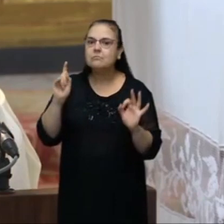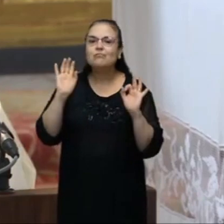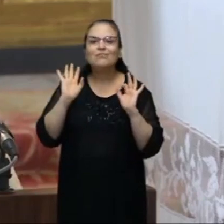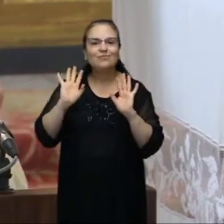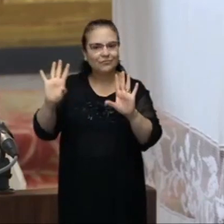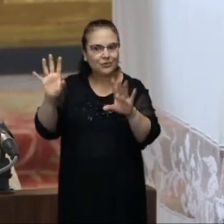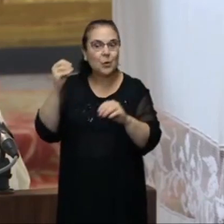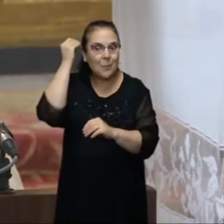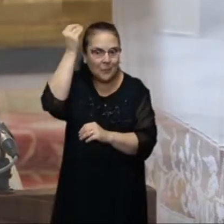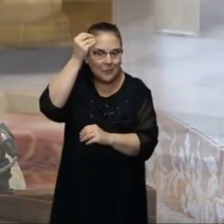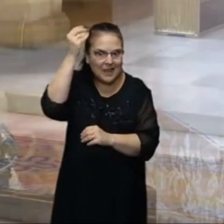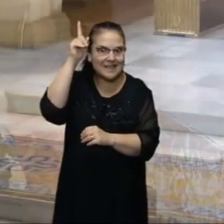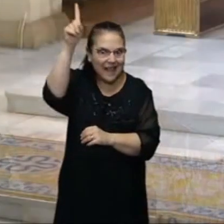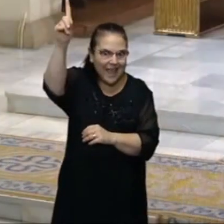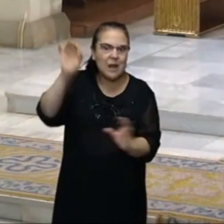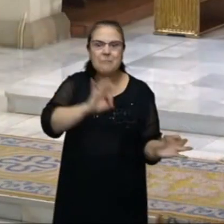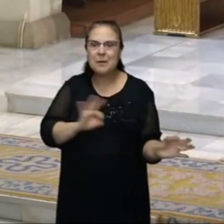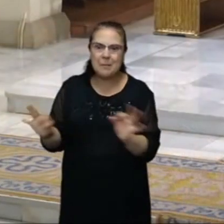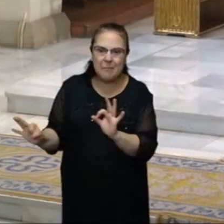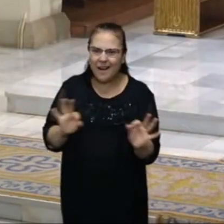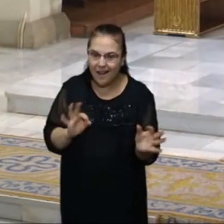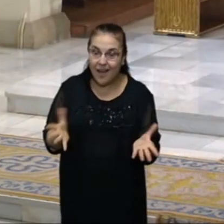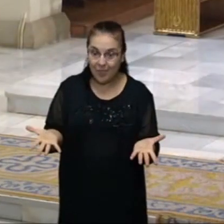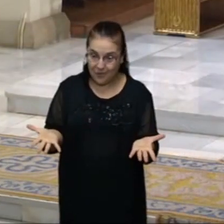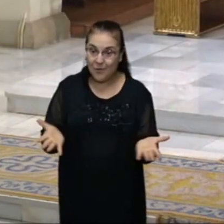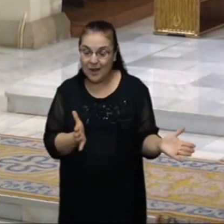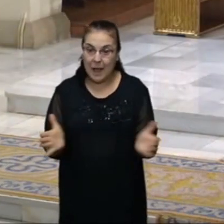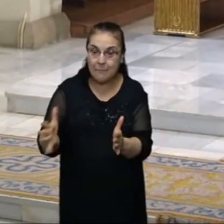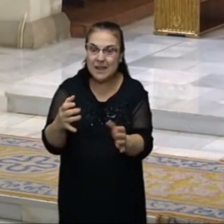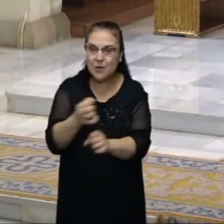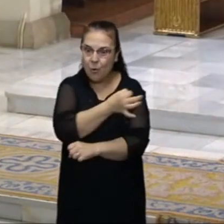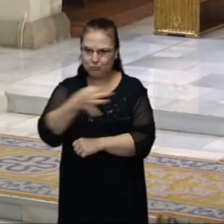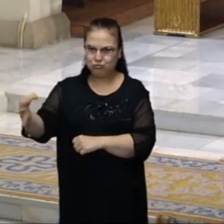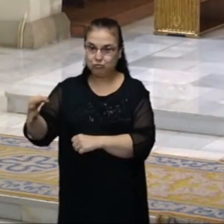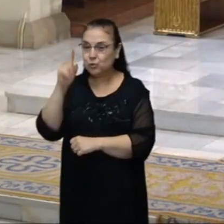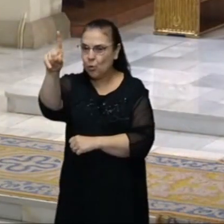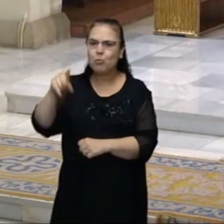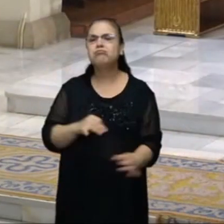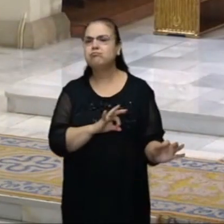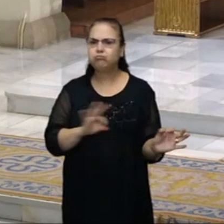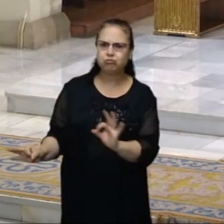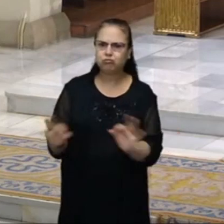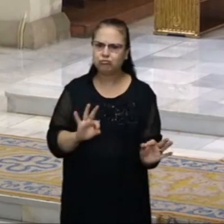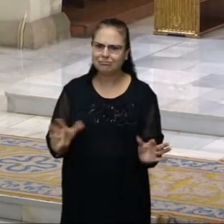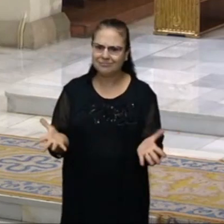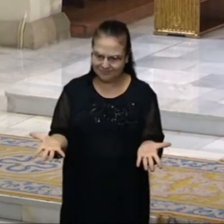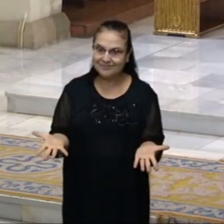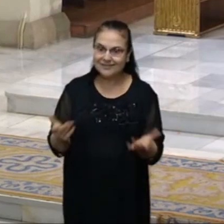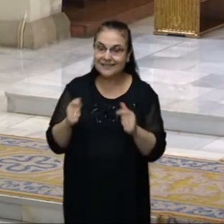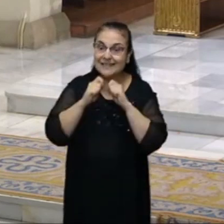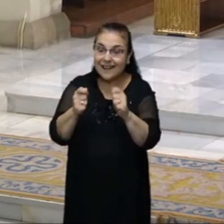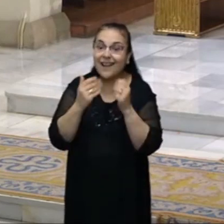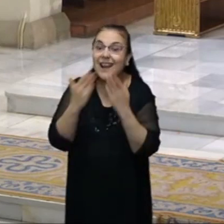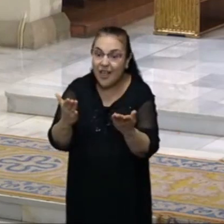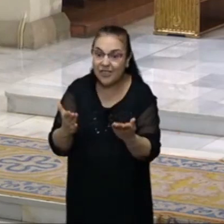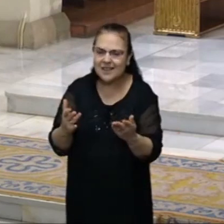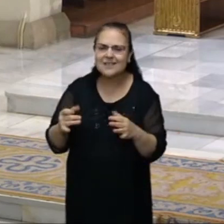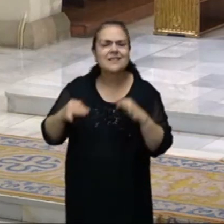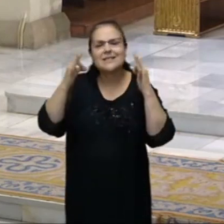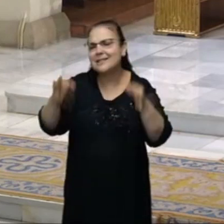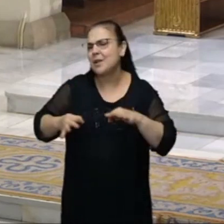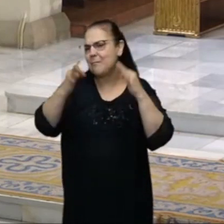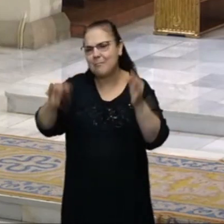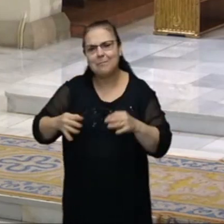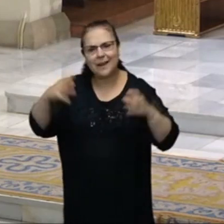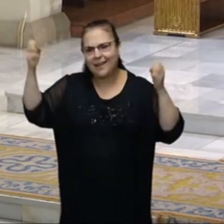en tu vida y te va preparando para el camino hacia Él, en el camino de la perfección. Tenlo todo a punto. Dale gracias a Dios. Da siempre gloria